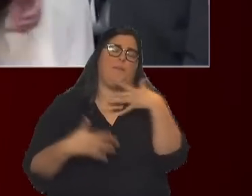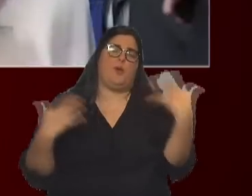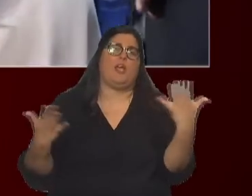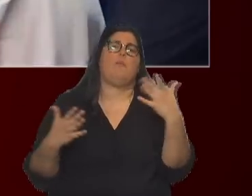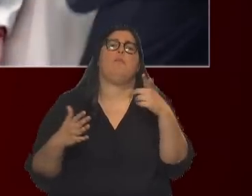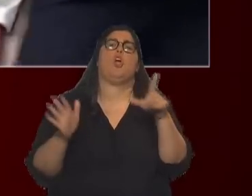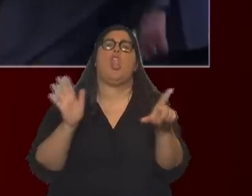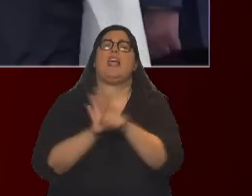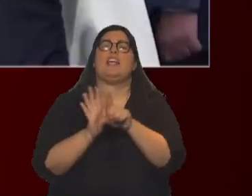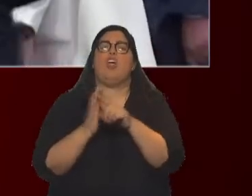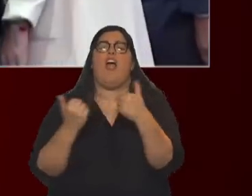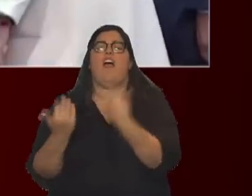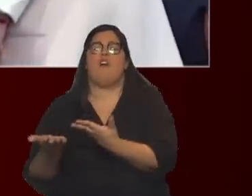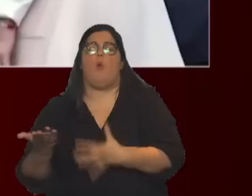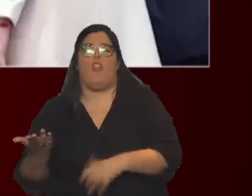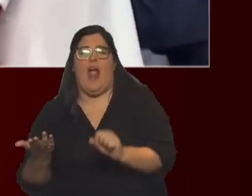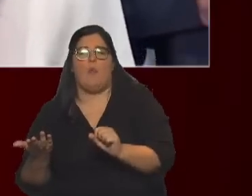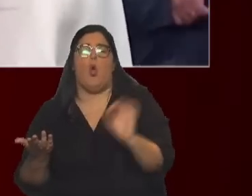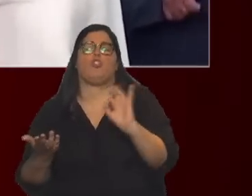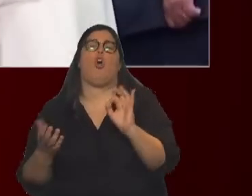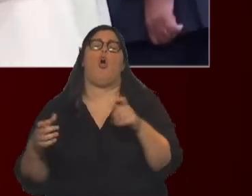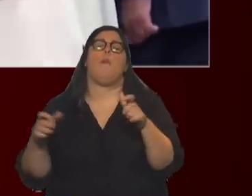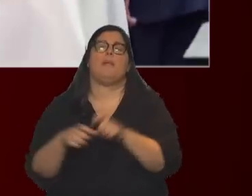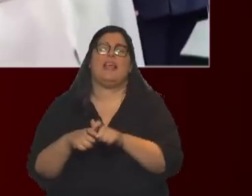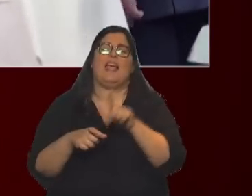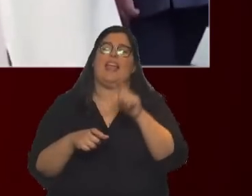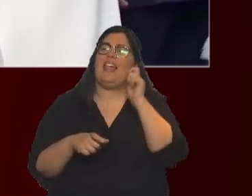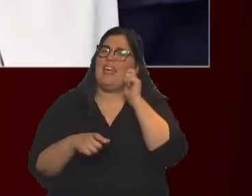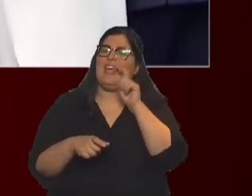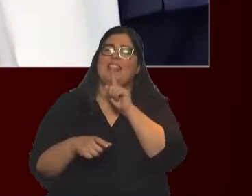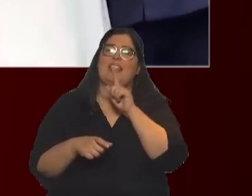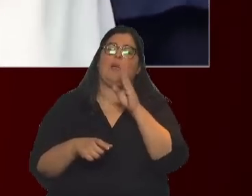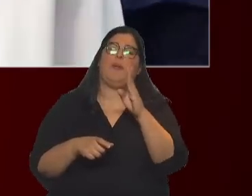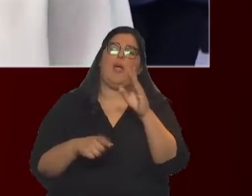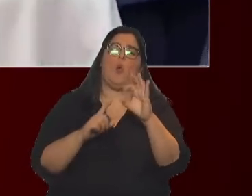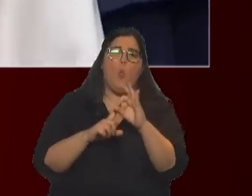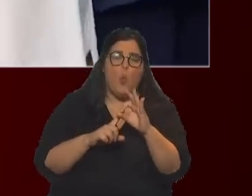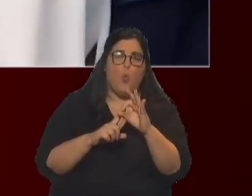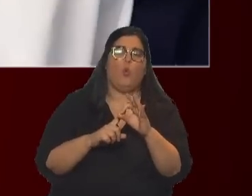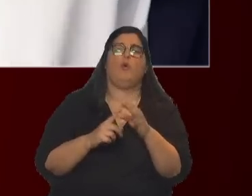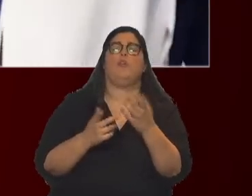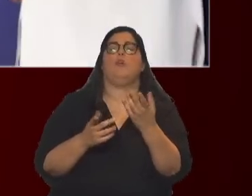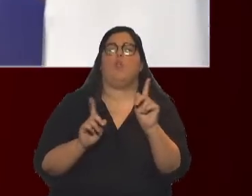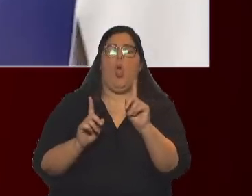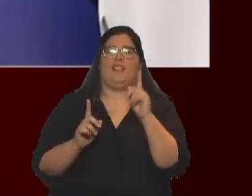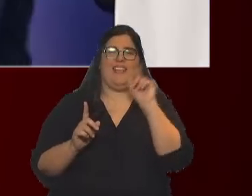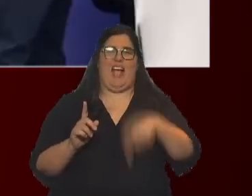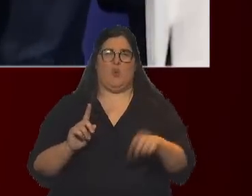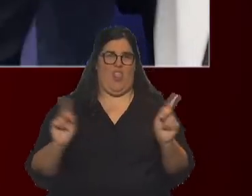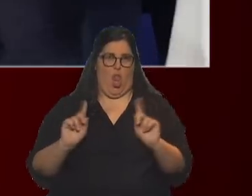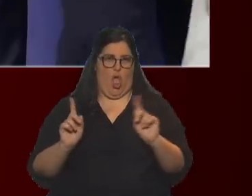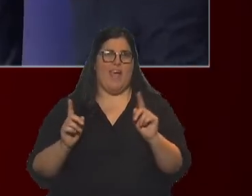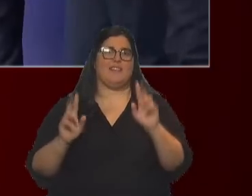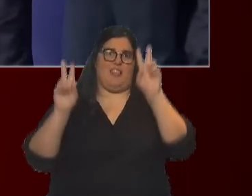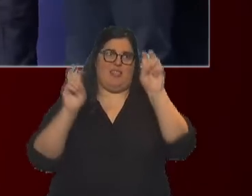legislaciones favorables al aborto o a los derechos de las minorías LGTBQ. No es casualidad que estos sean los temas de una derecha